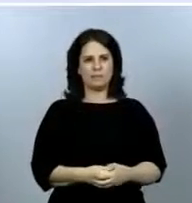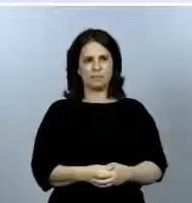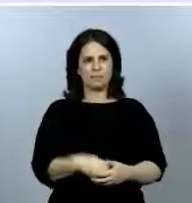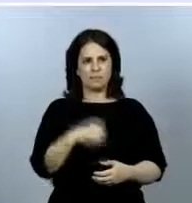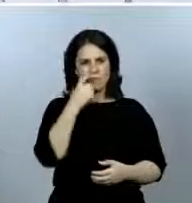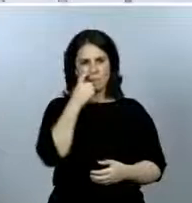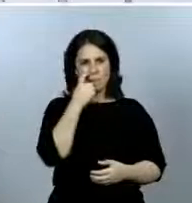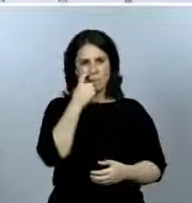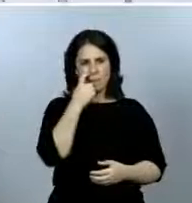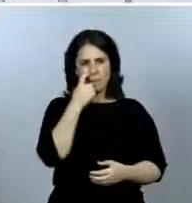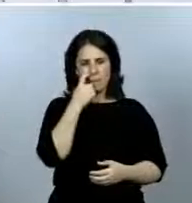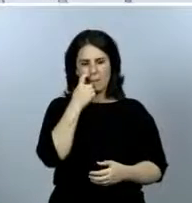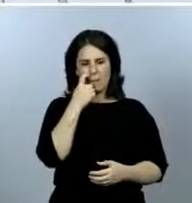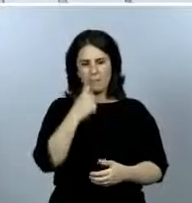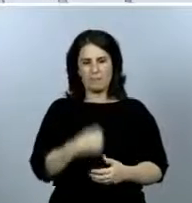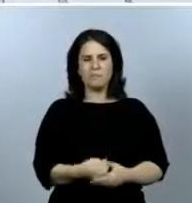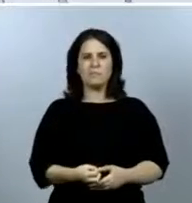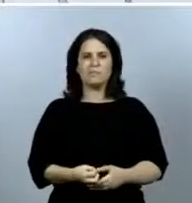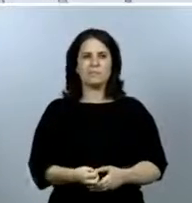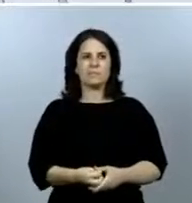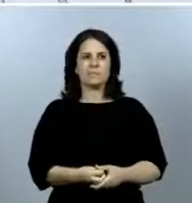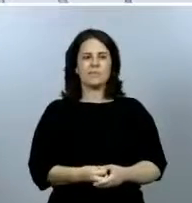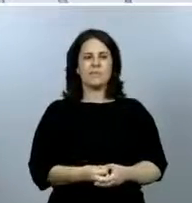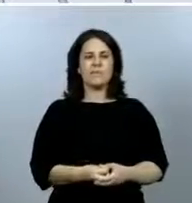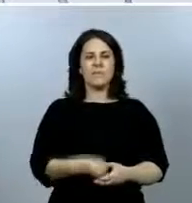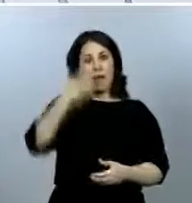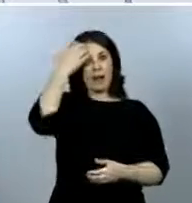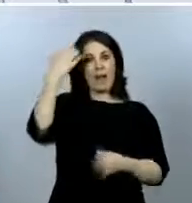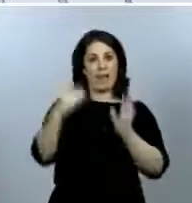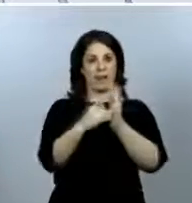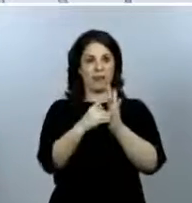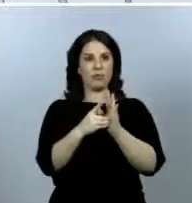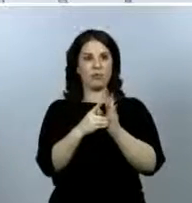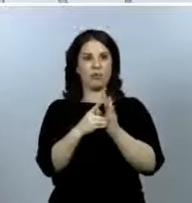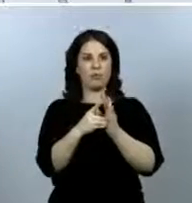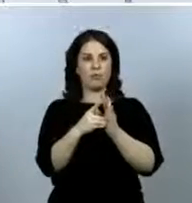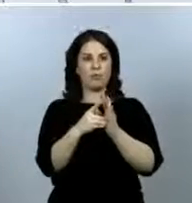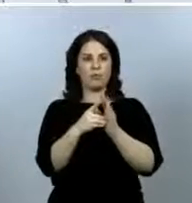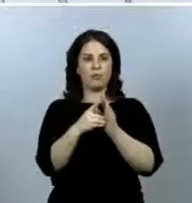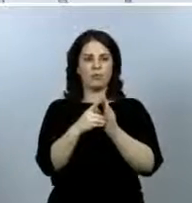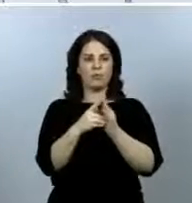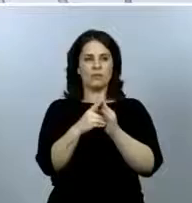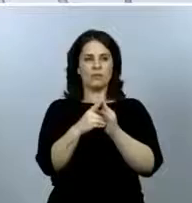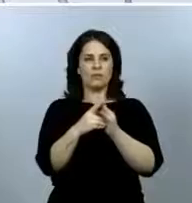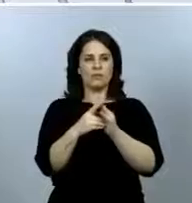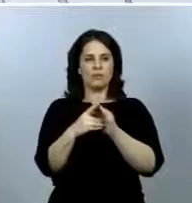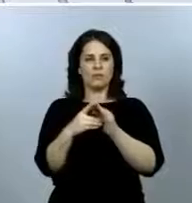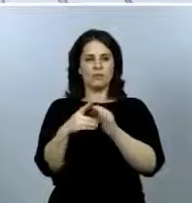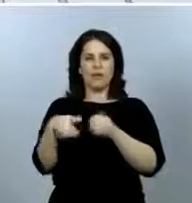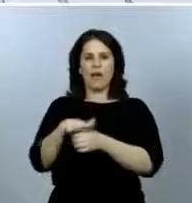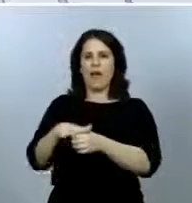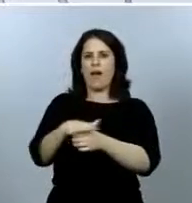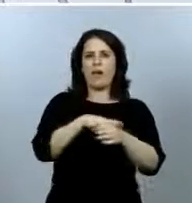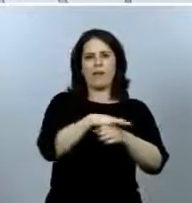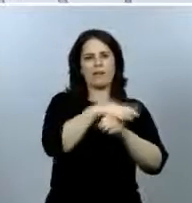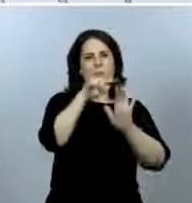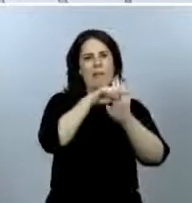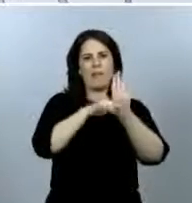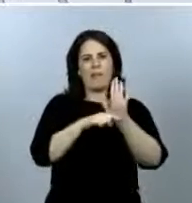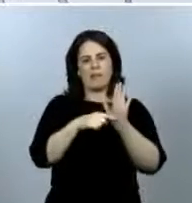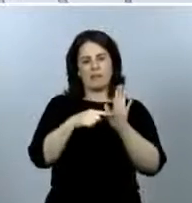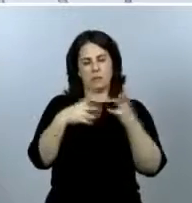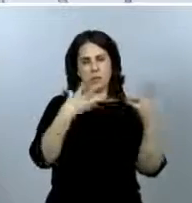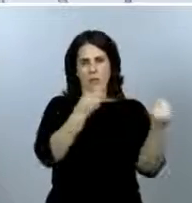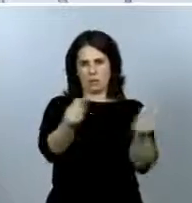bueno el real decreto incluirá entiendo medidas en muchas áreas y en muchos campos de los